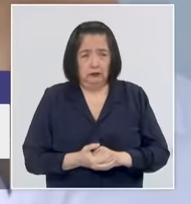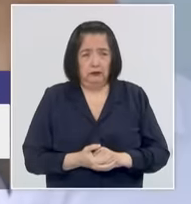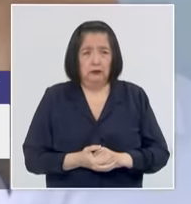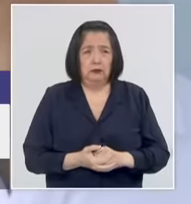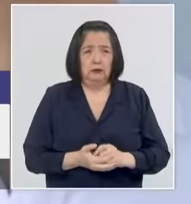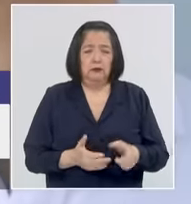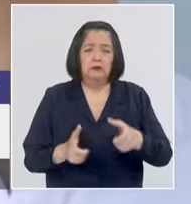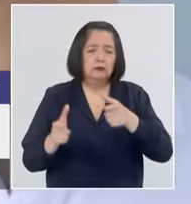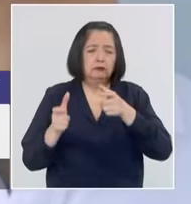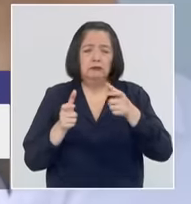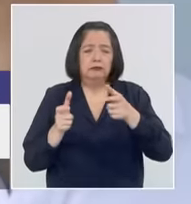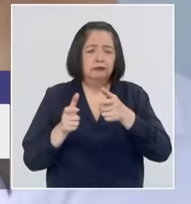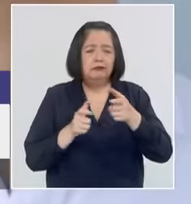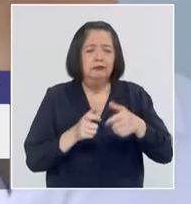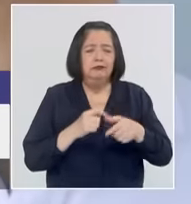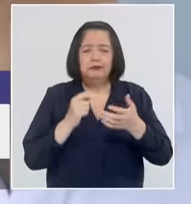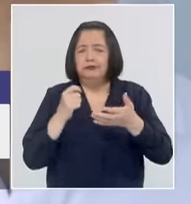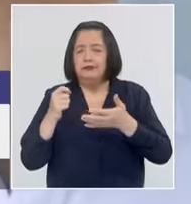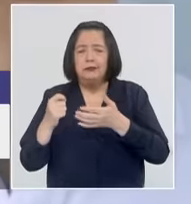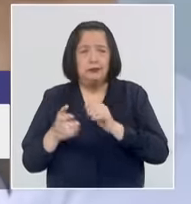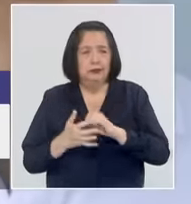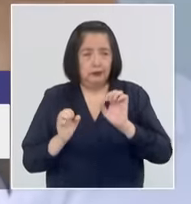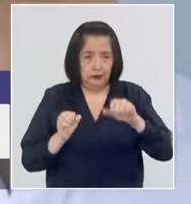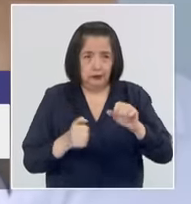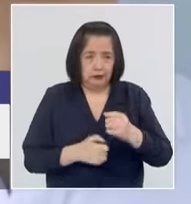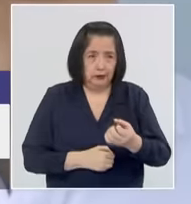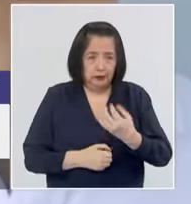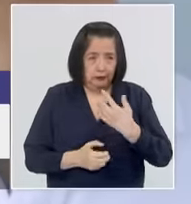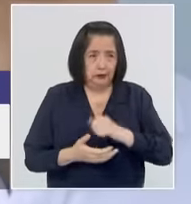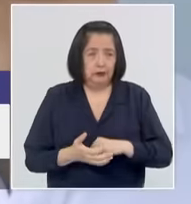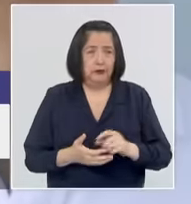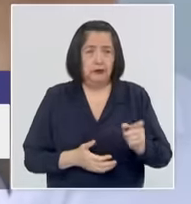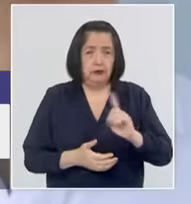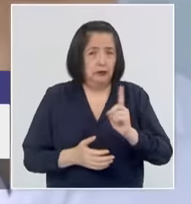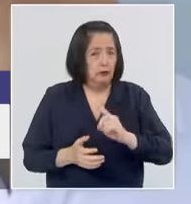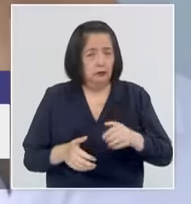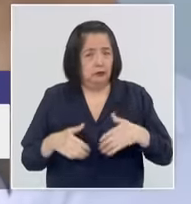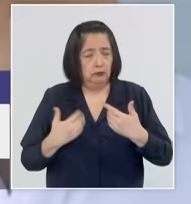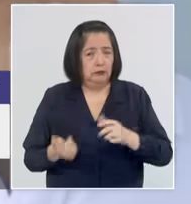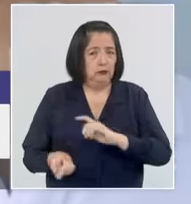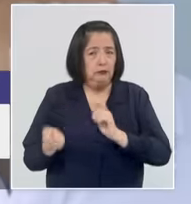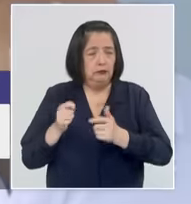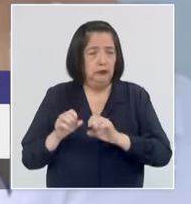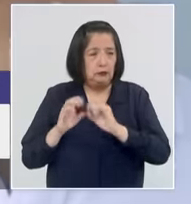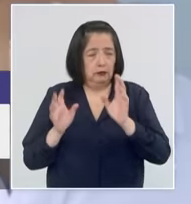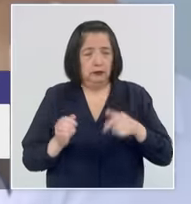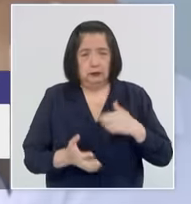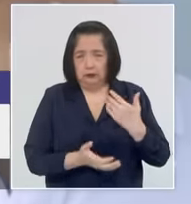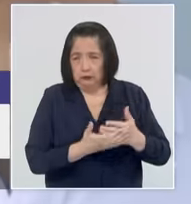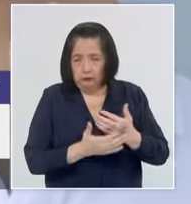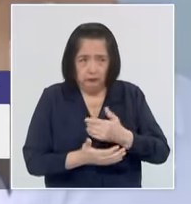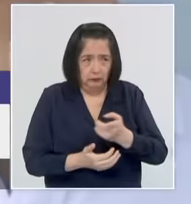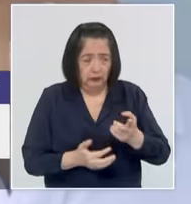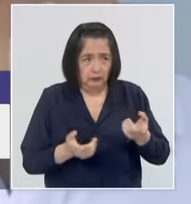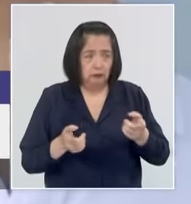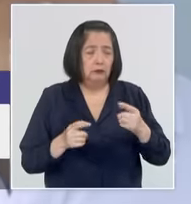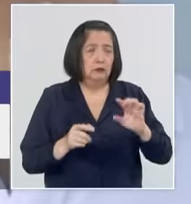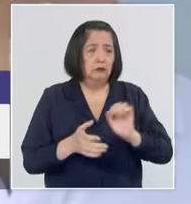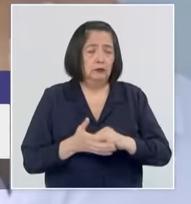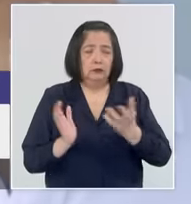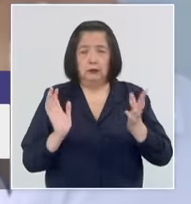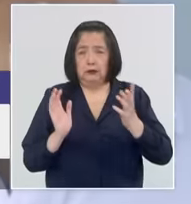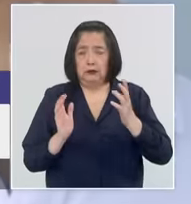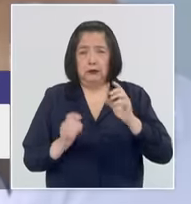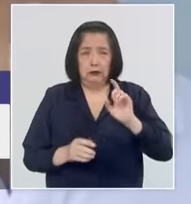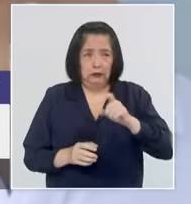una inspección. Esta es una inspección que han especificado, es inaplazable. ¿Por qué? Porque esas evidencias, como sabemos, al ser biológicas,